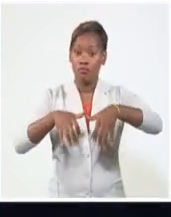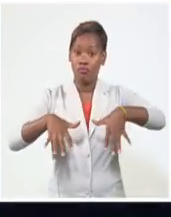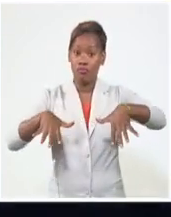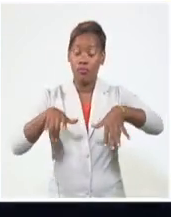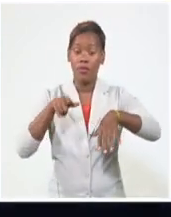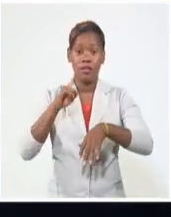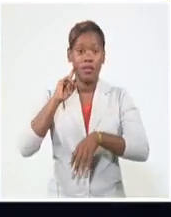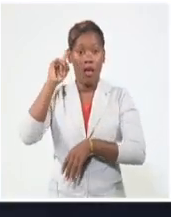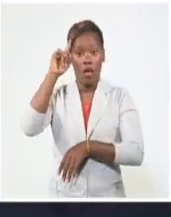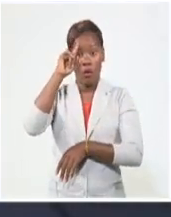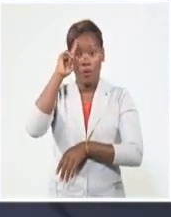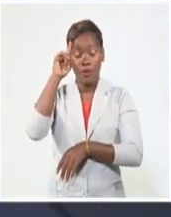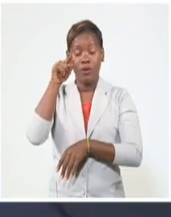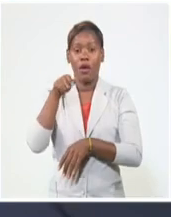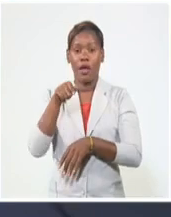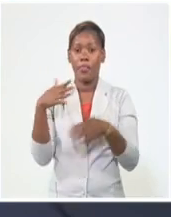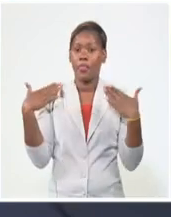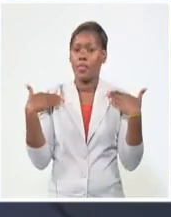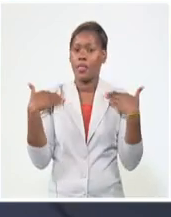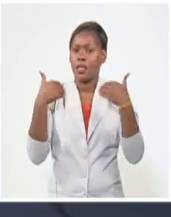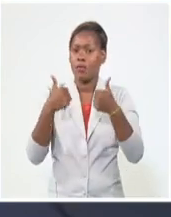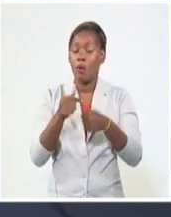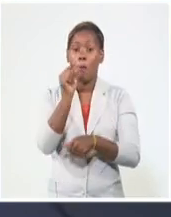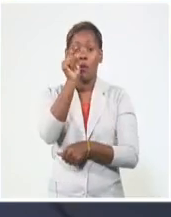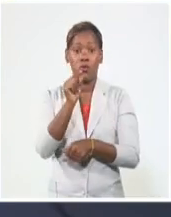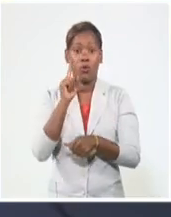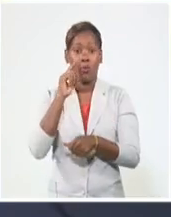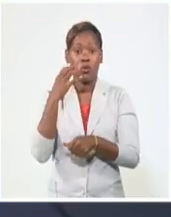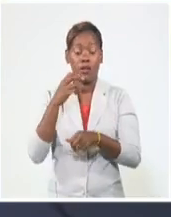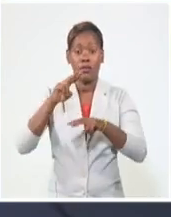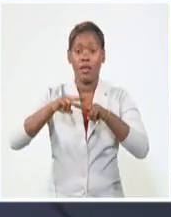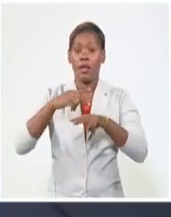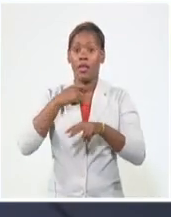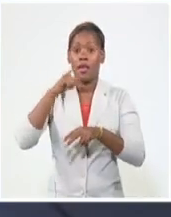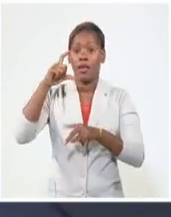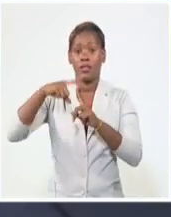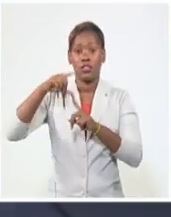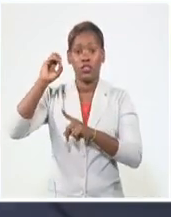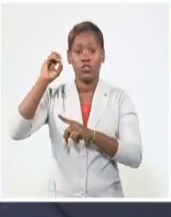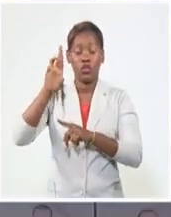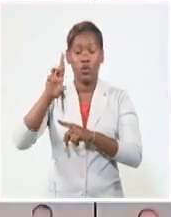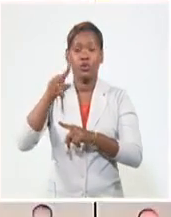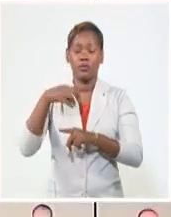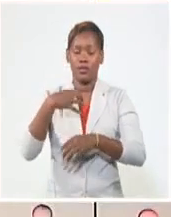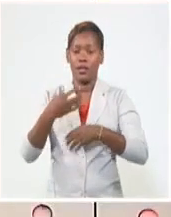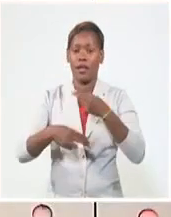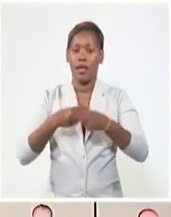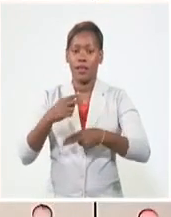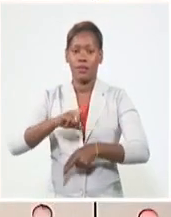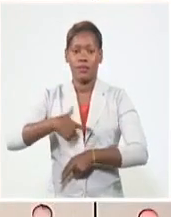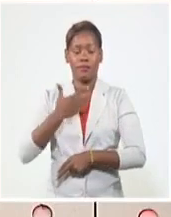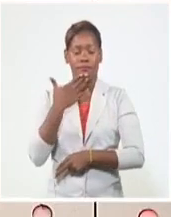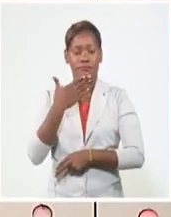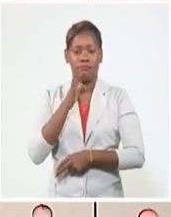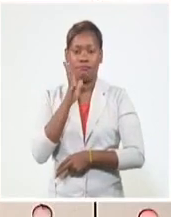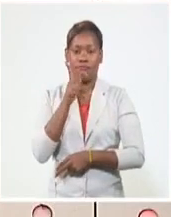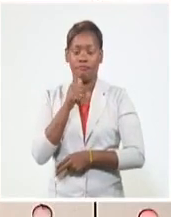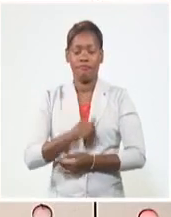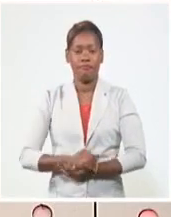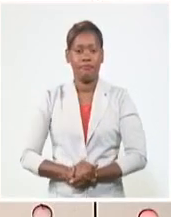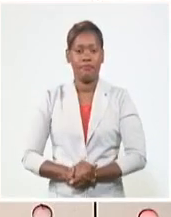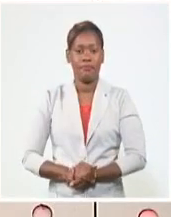semana, contará con la dirección artística de Héctor Figueredo e incluye piezas emblemáticas del conjunto. Y con esta